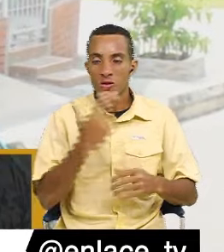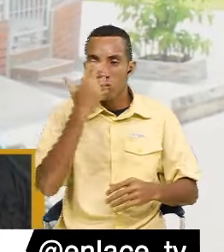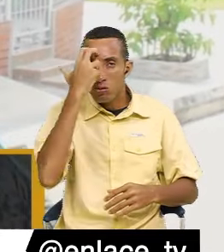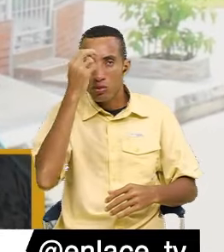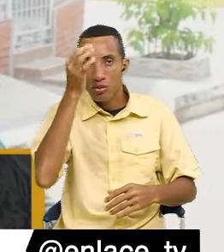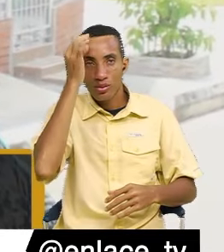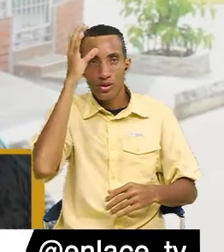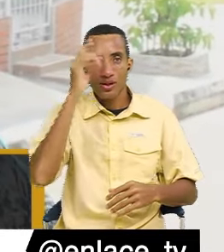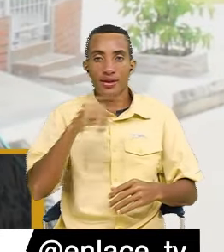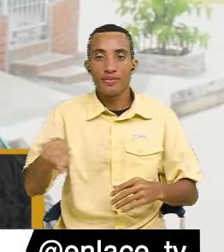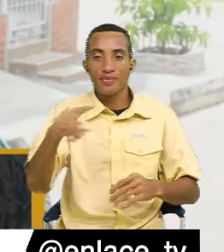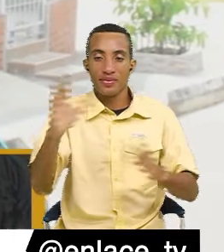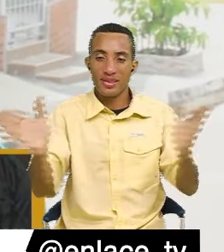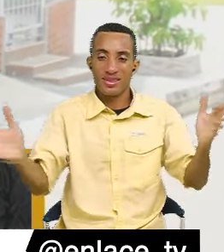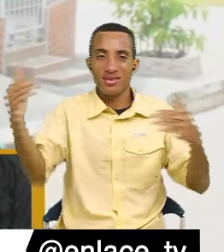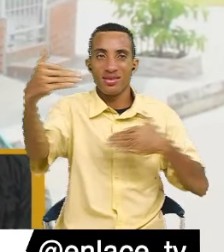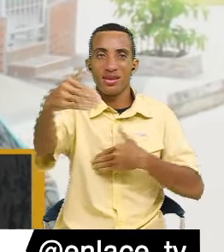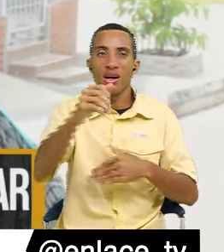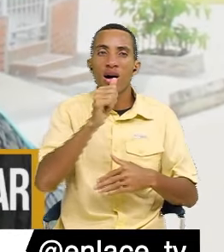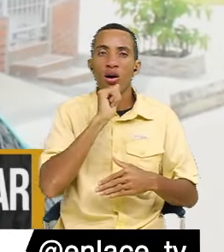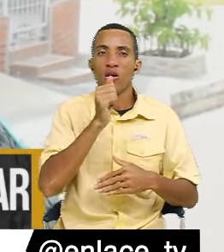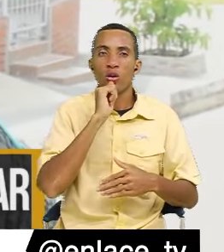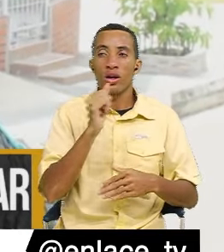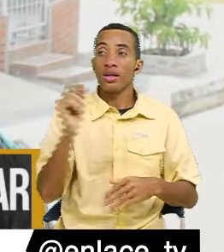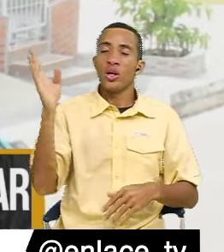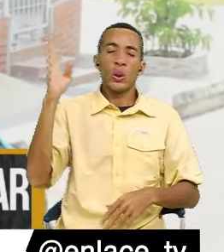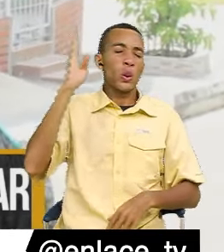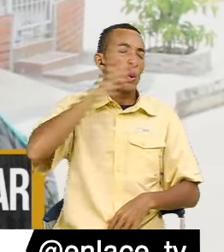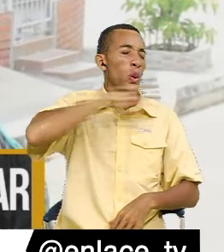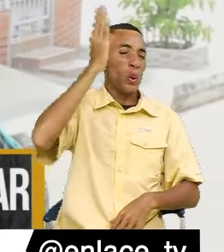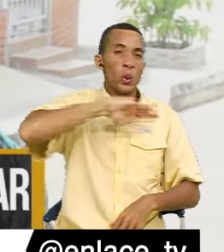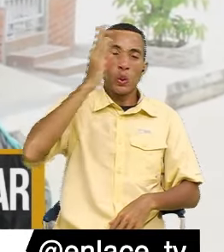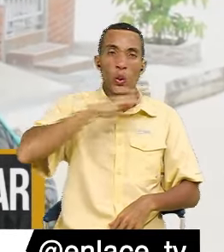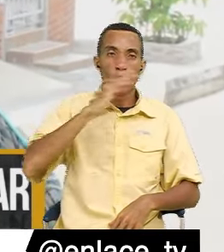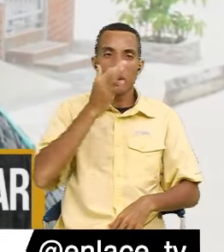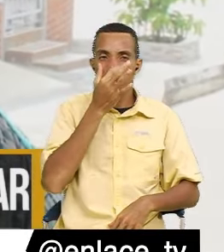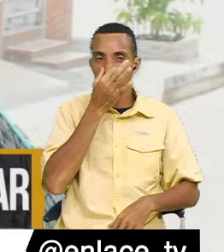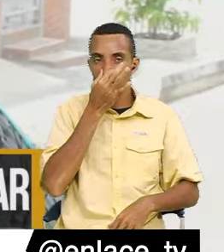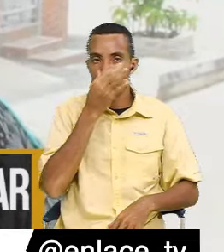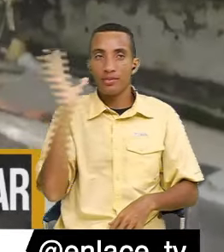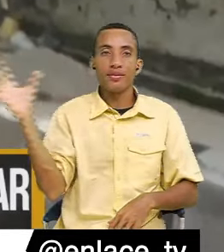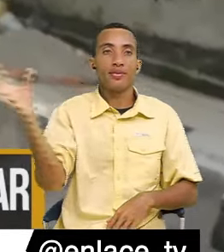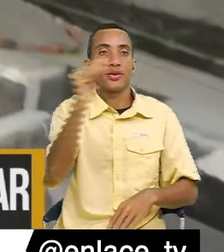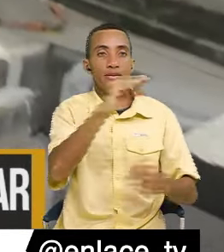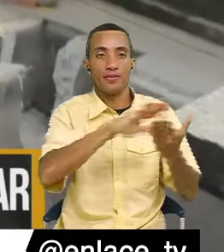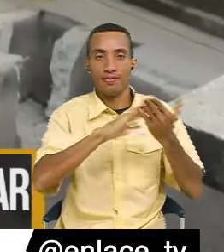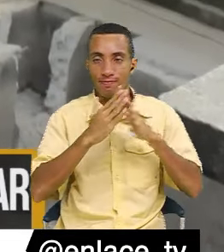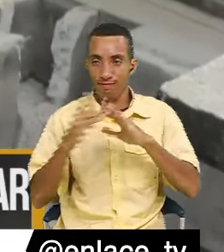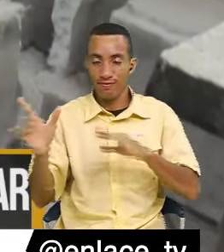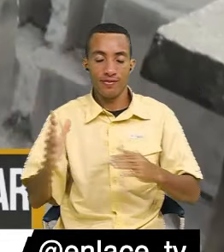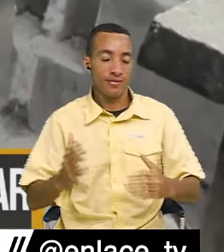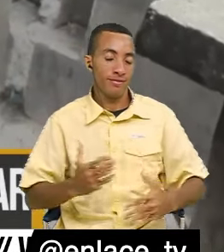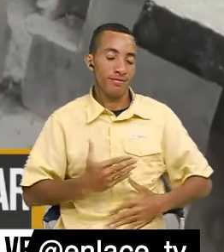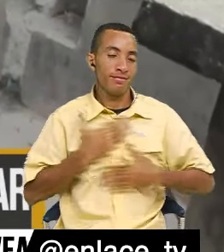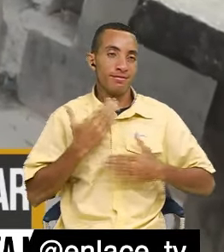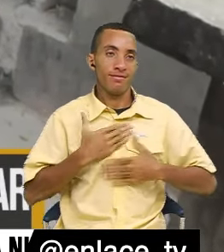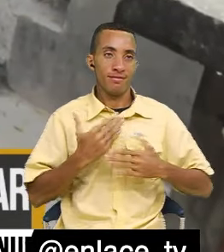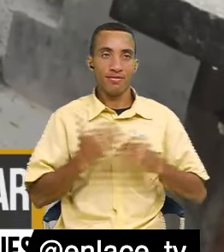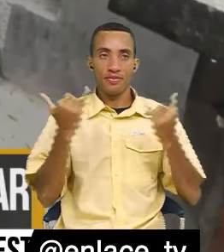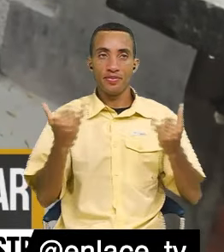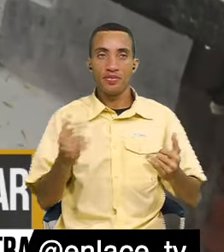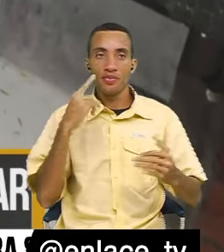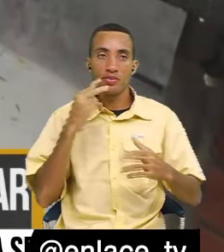no nadie se los aguantaba, pero ahora que se está haciendo este trabajo toda la comunidad se siente satisfecha. Para las respectivas obras que se adelantan